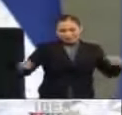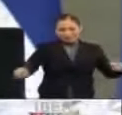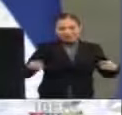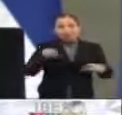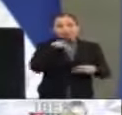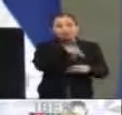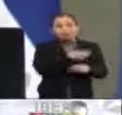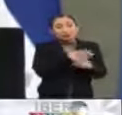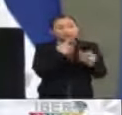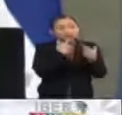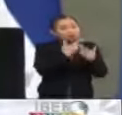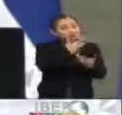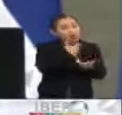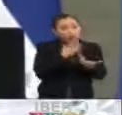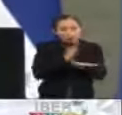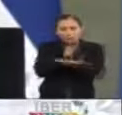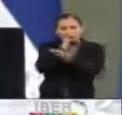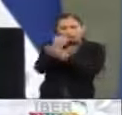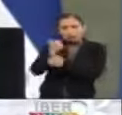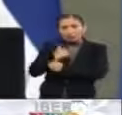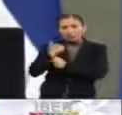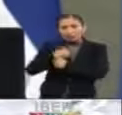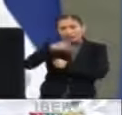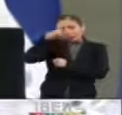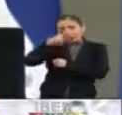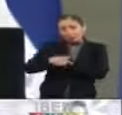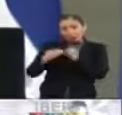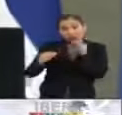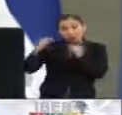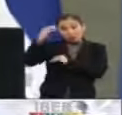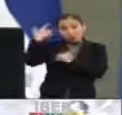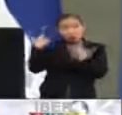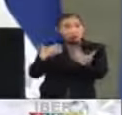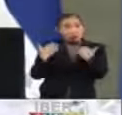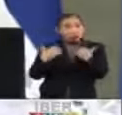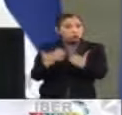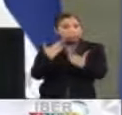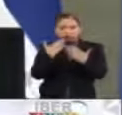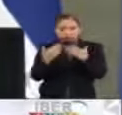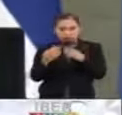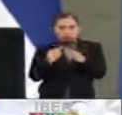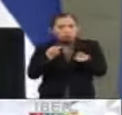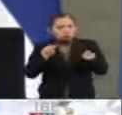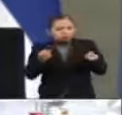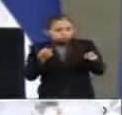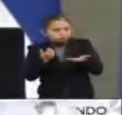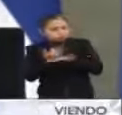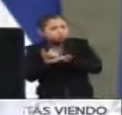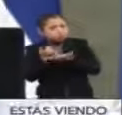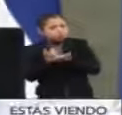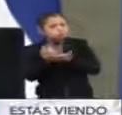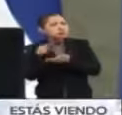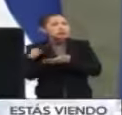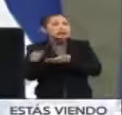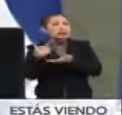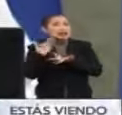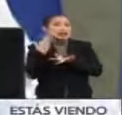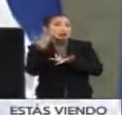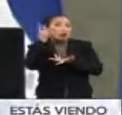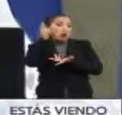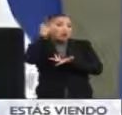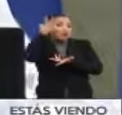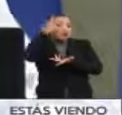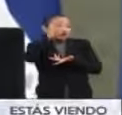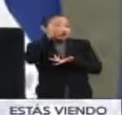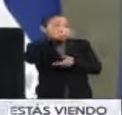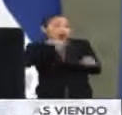Entonces, la diplomacia militar mexicana ha alcanzado niveles verdaderamente inéditos, y que lo deseable es